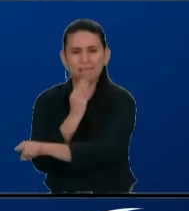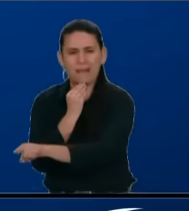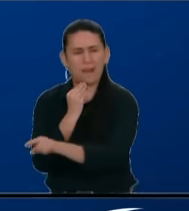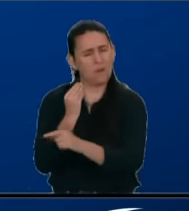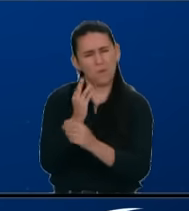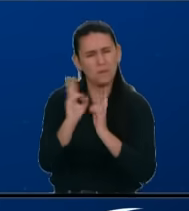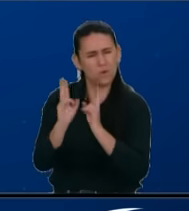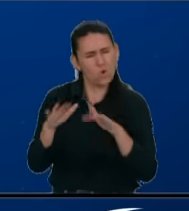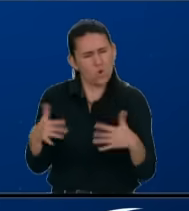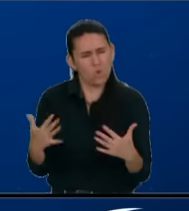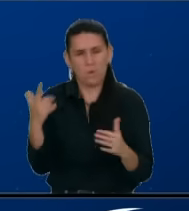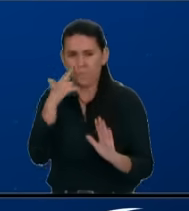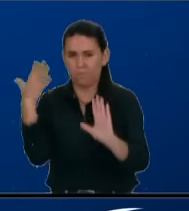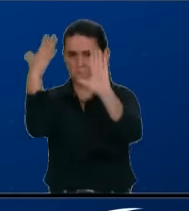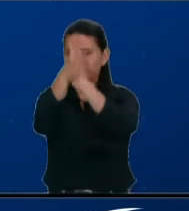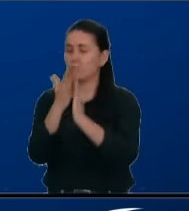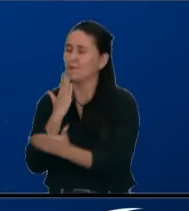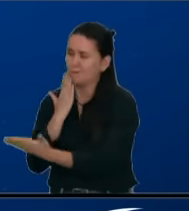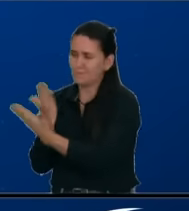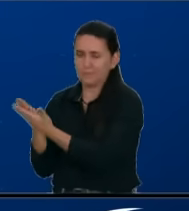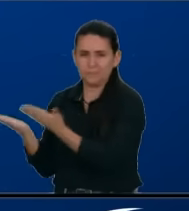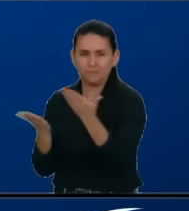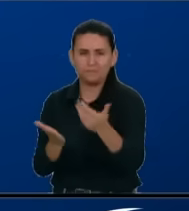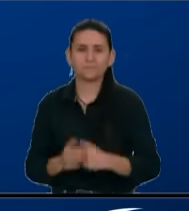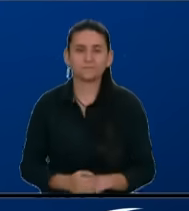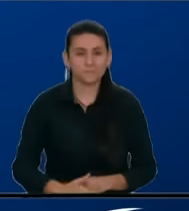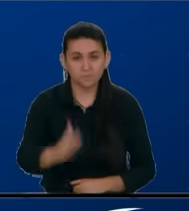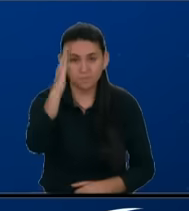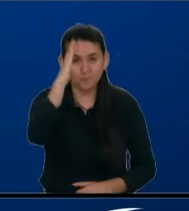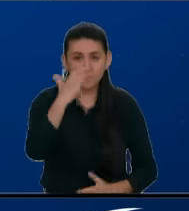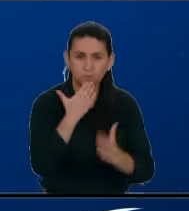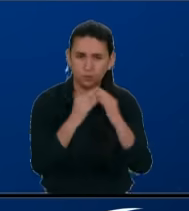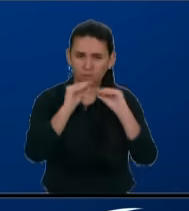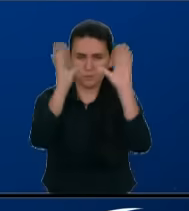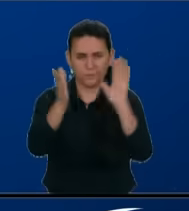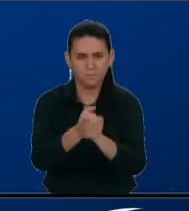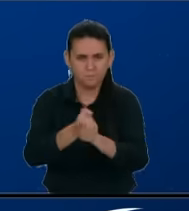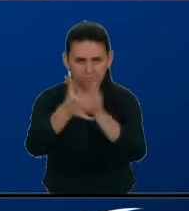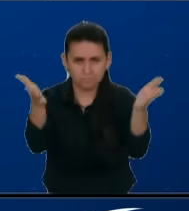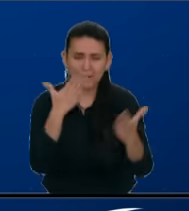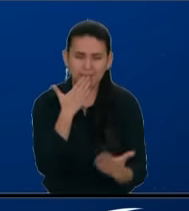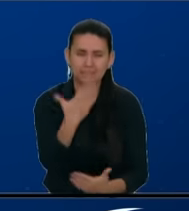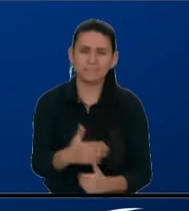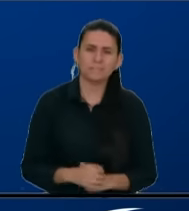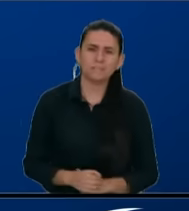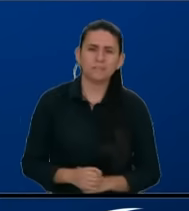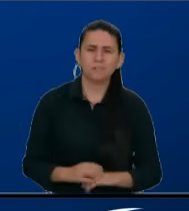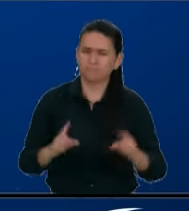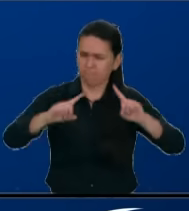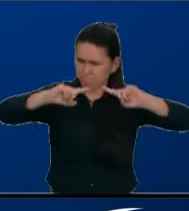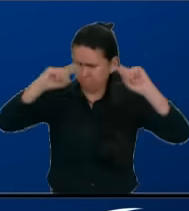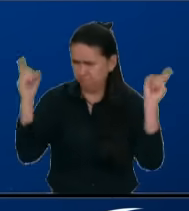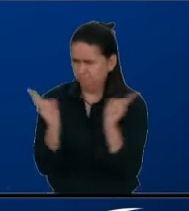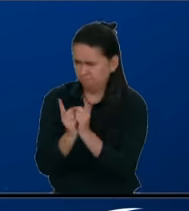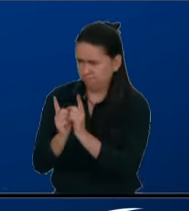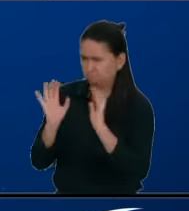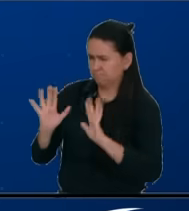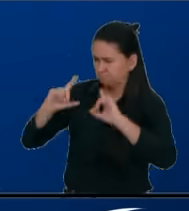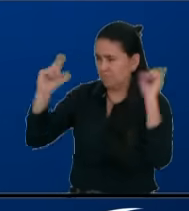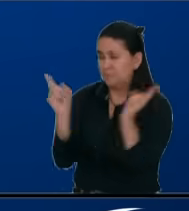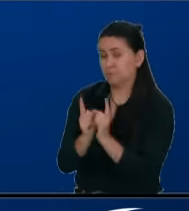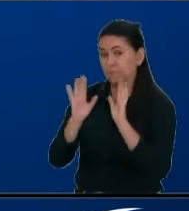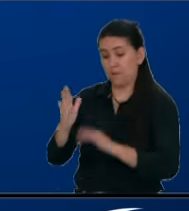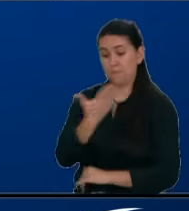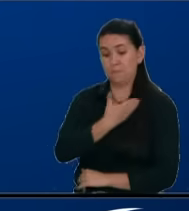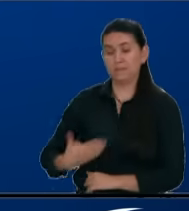gracias por acompañarnos. Hola, muy buenos días a todos. A ustedes, gracias. Mire, en un rápido resumen, lo que podemos decir es que el